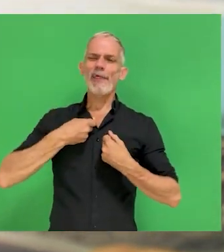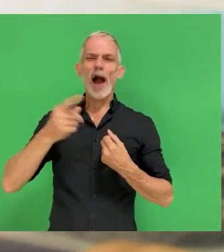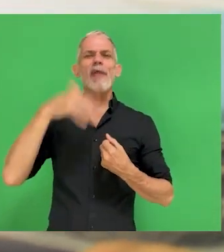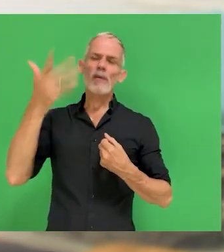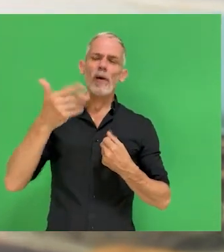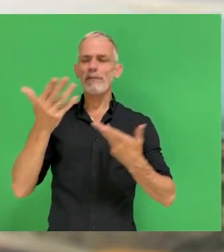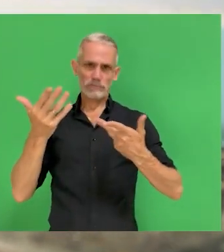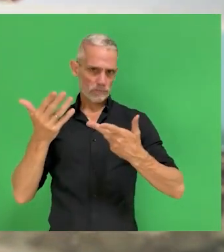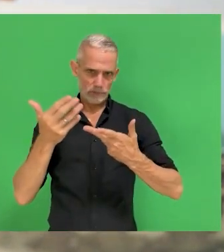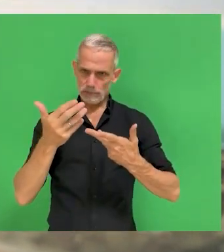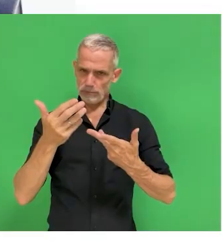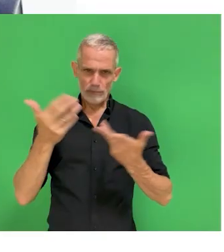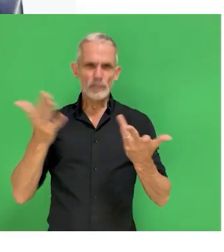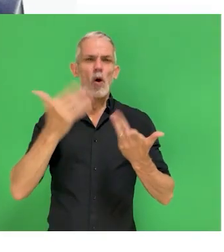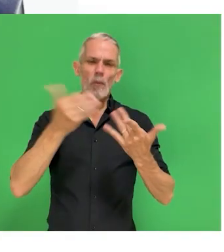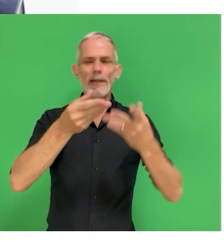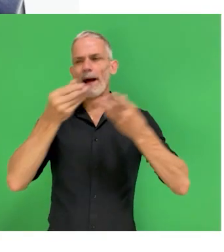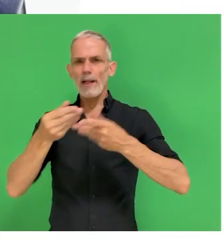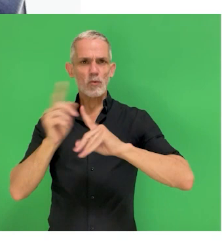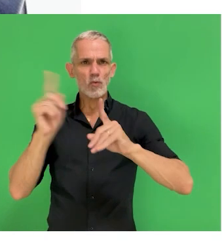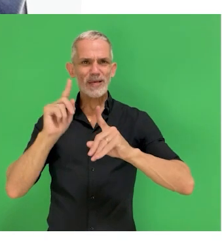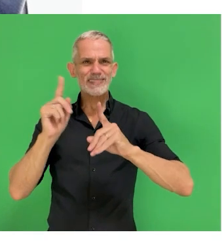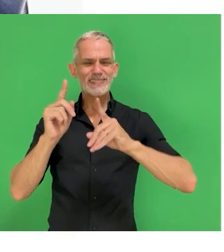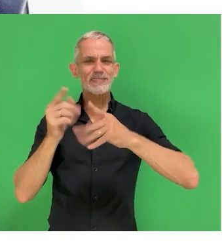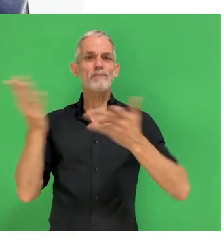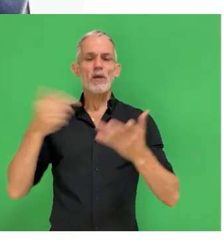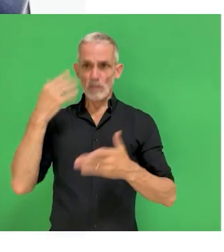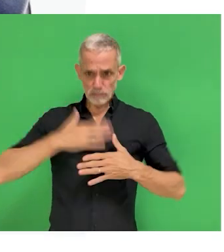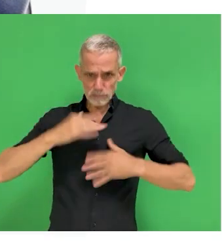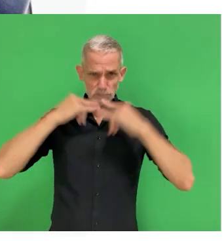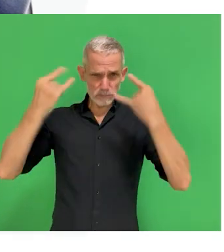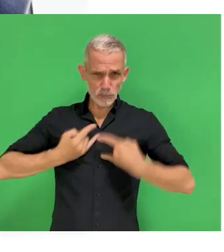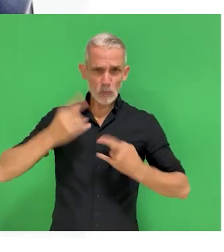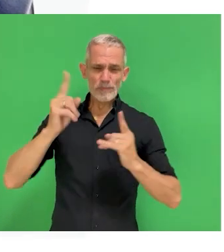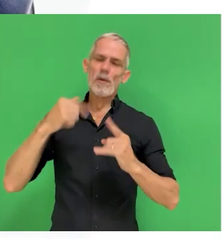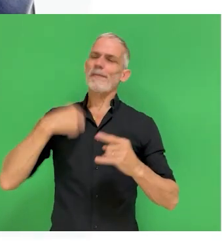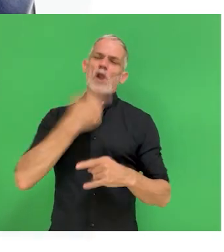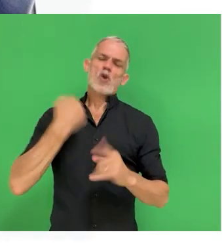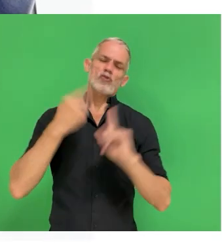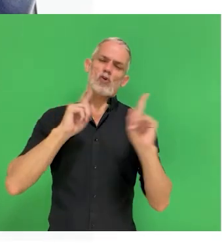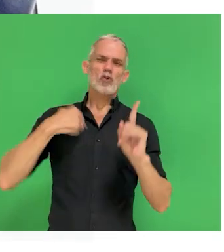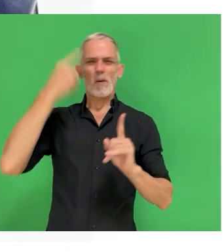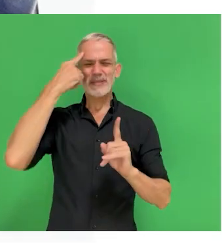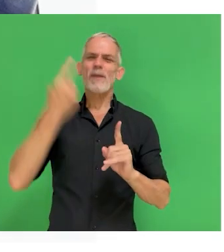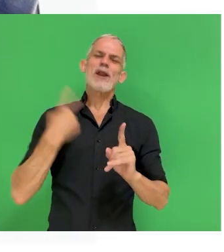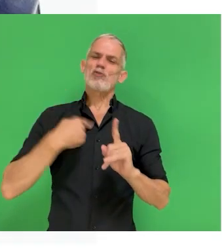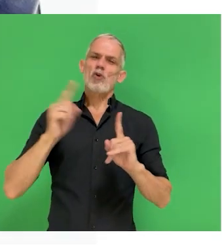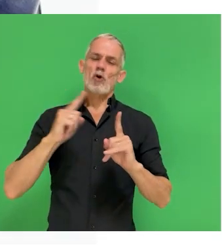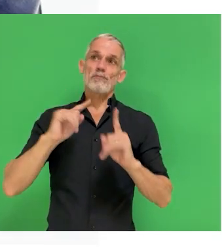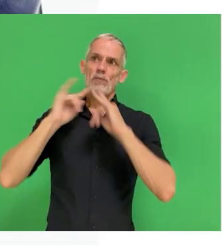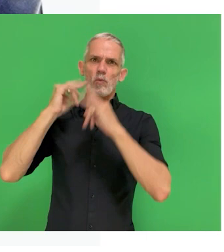que después, no sé, nos puede servir para... Nosotros lo estamos haciendo. No decía nosotros, no pensaba en nosotros. Era